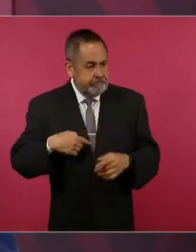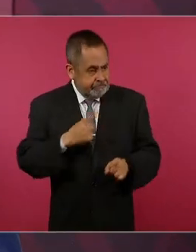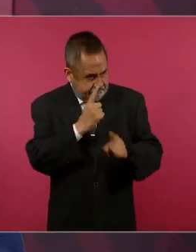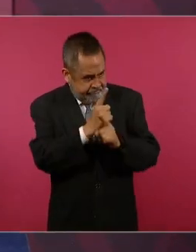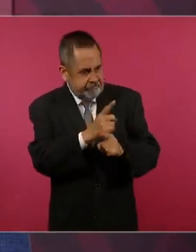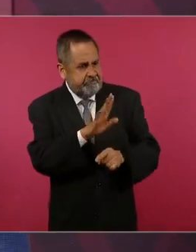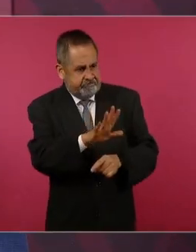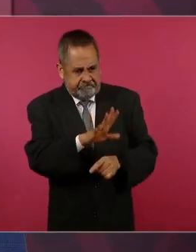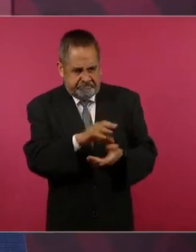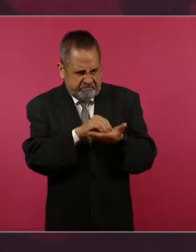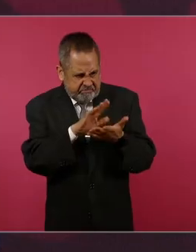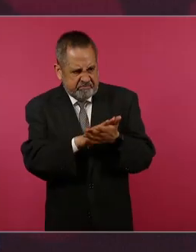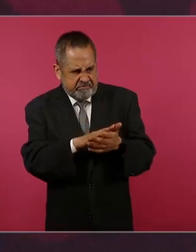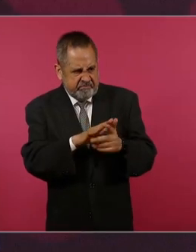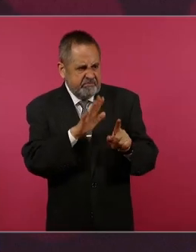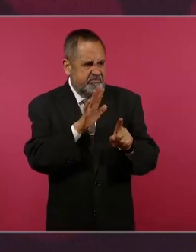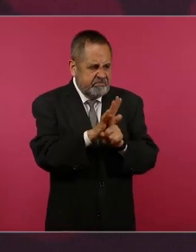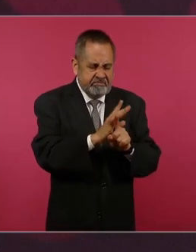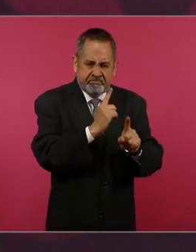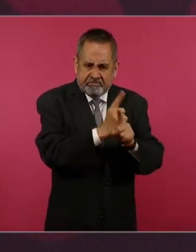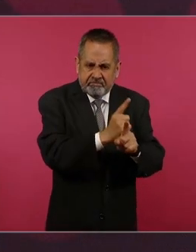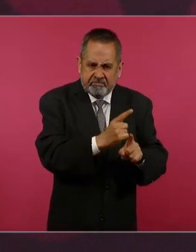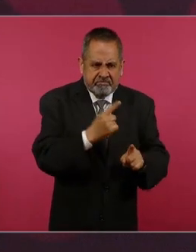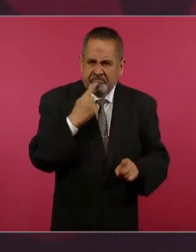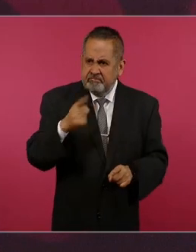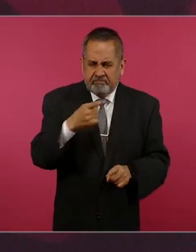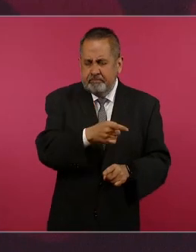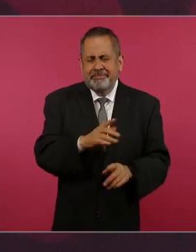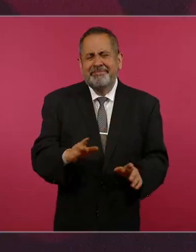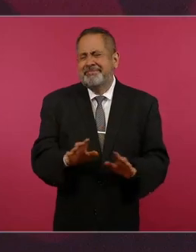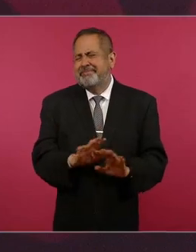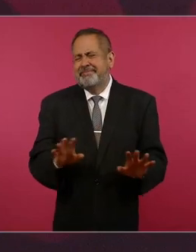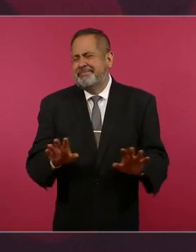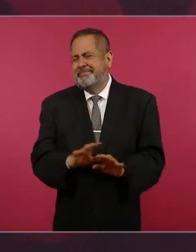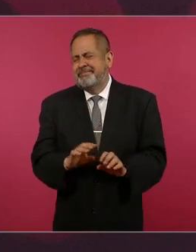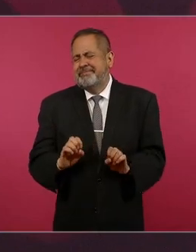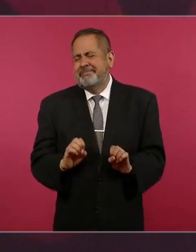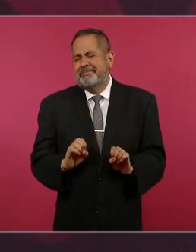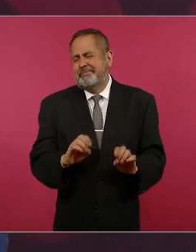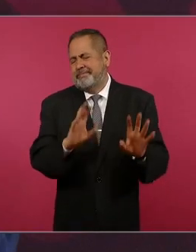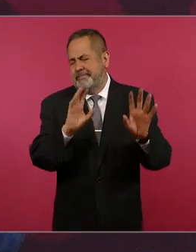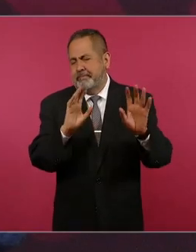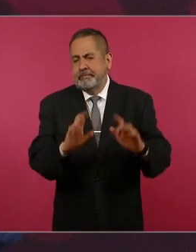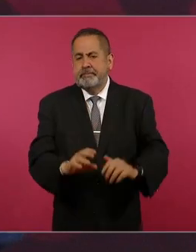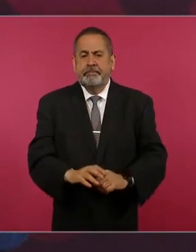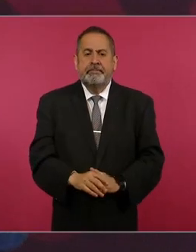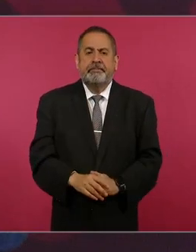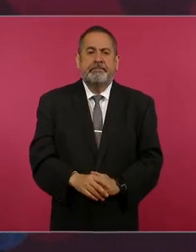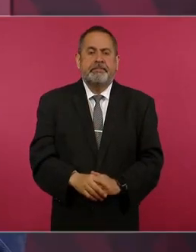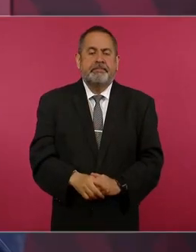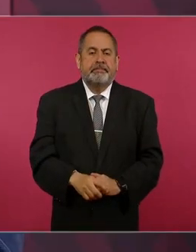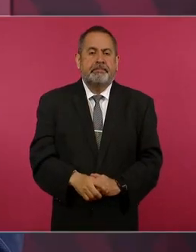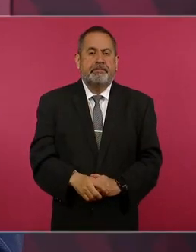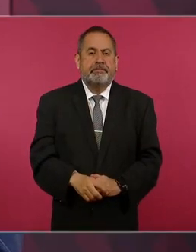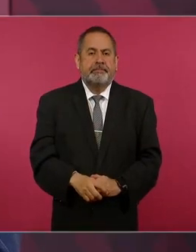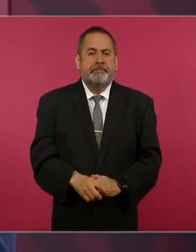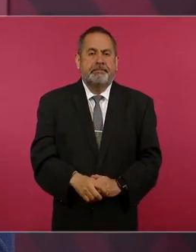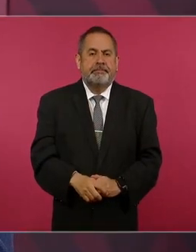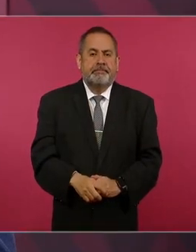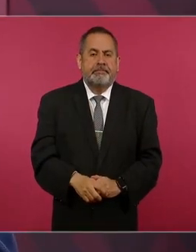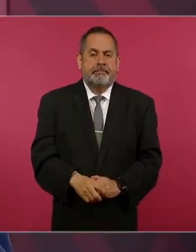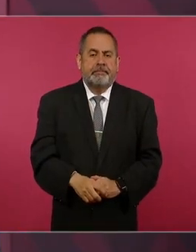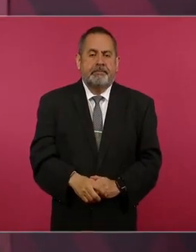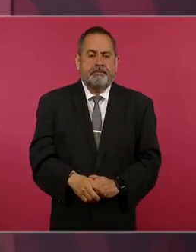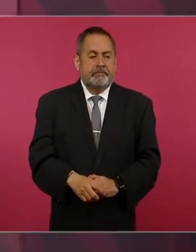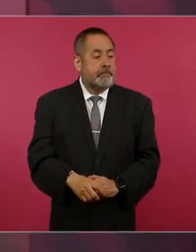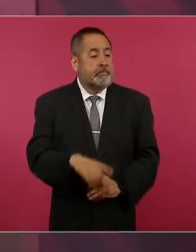no